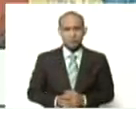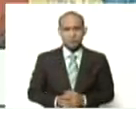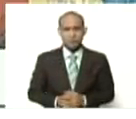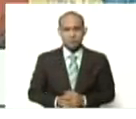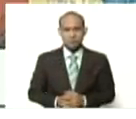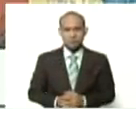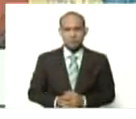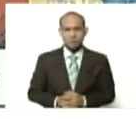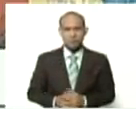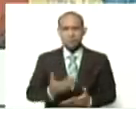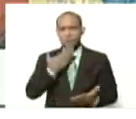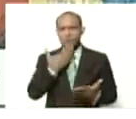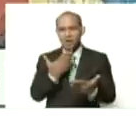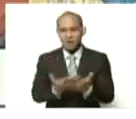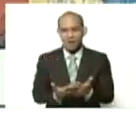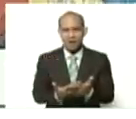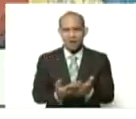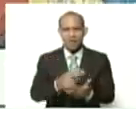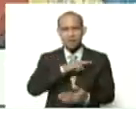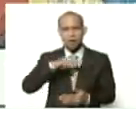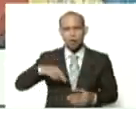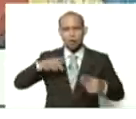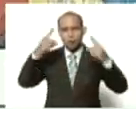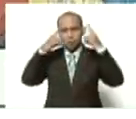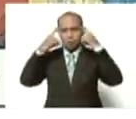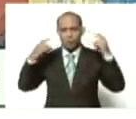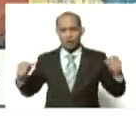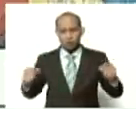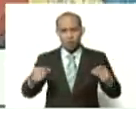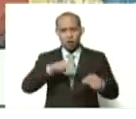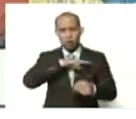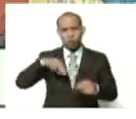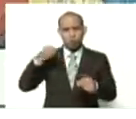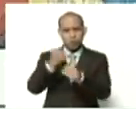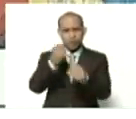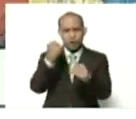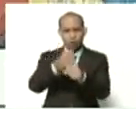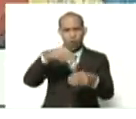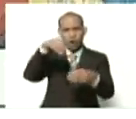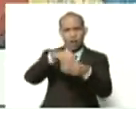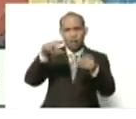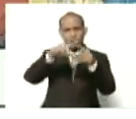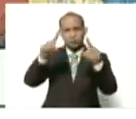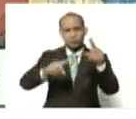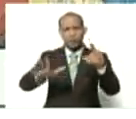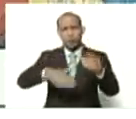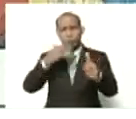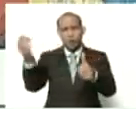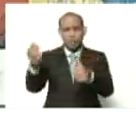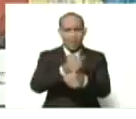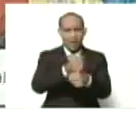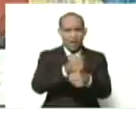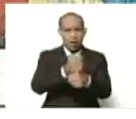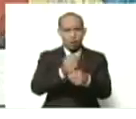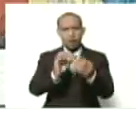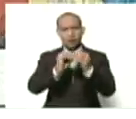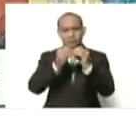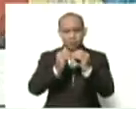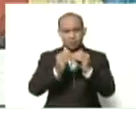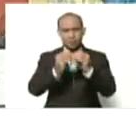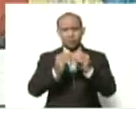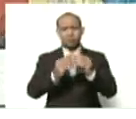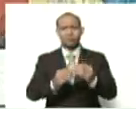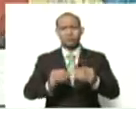Gracias a nuestros profesionales, a nuestros trabajadores de Corpoelec, pudimos detectar y empezar una fase